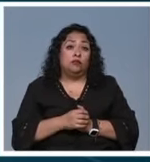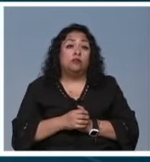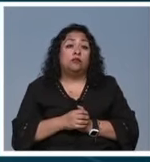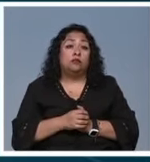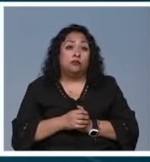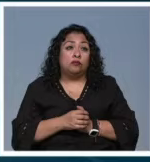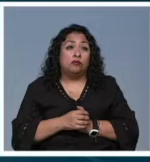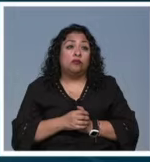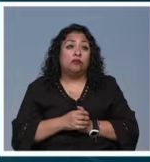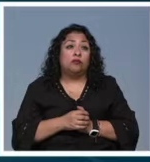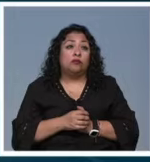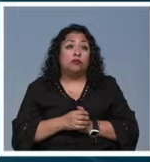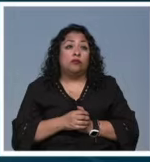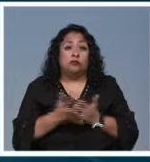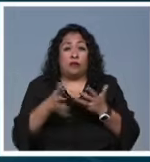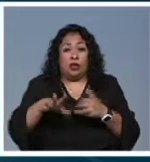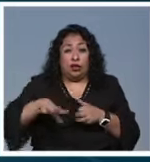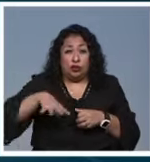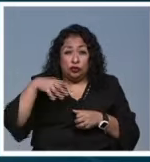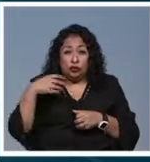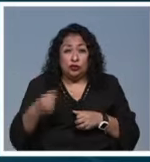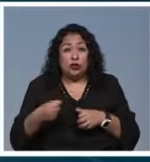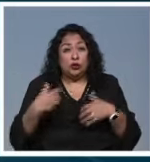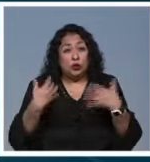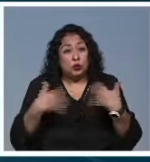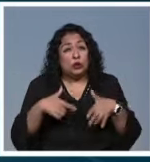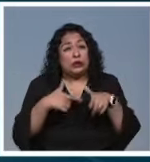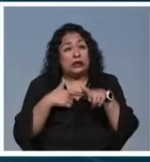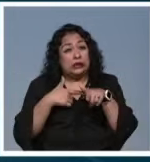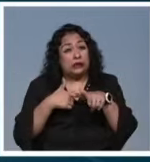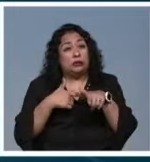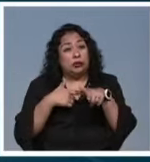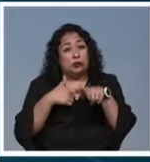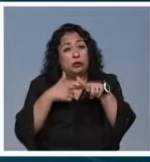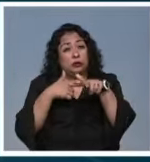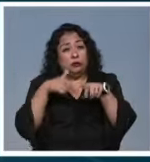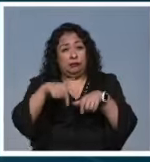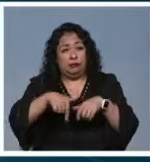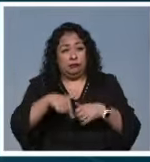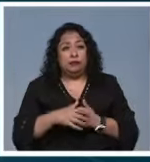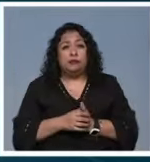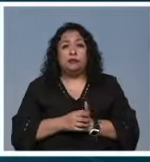pues sus grandes esfuerzos los seguimos disfrutando aquí.